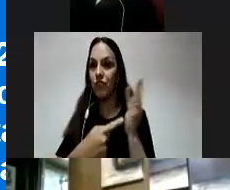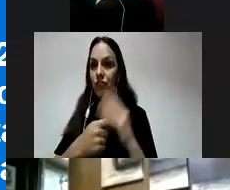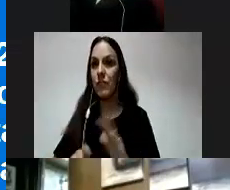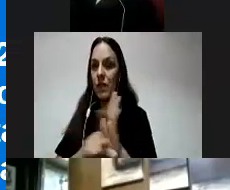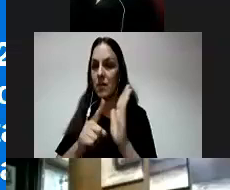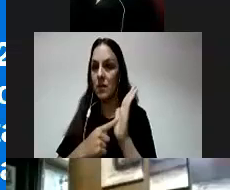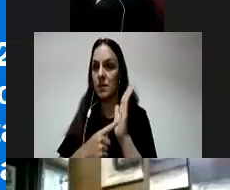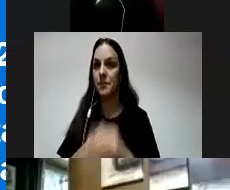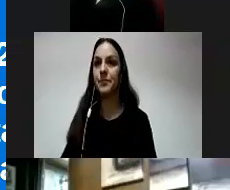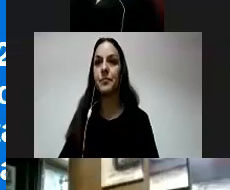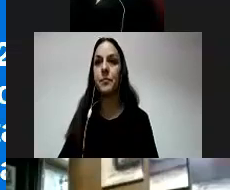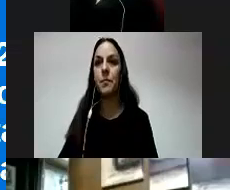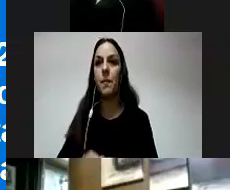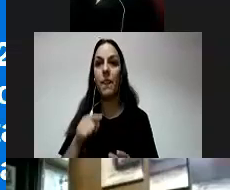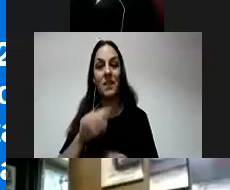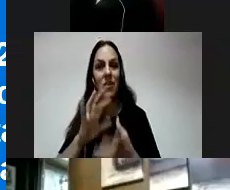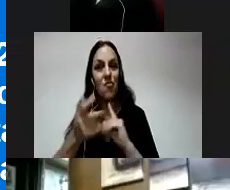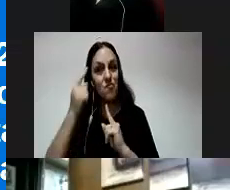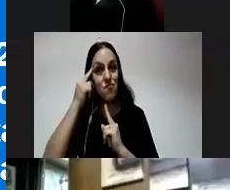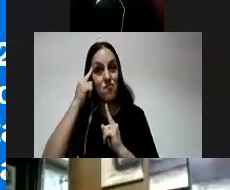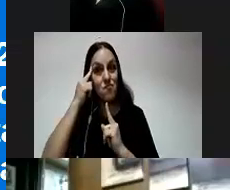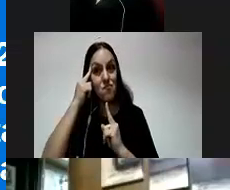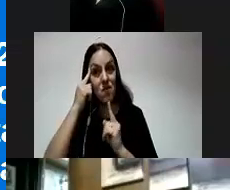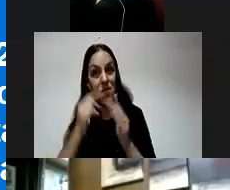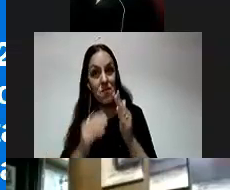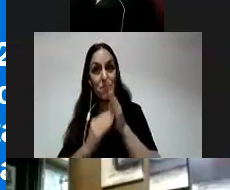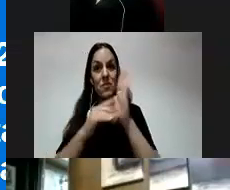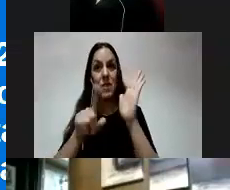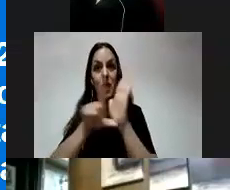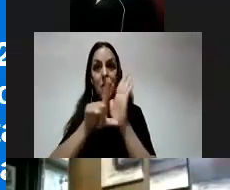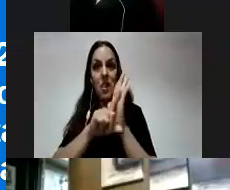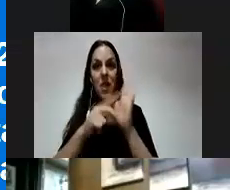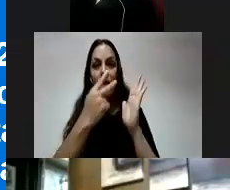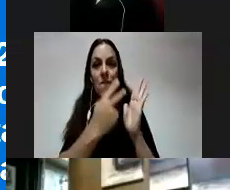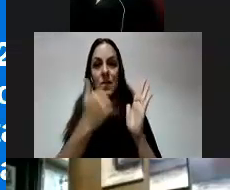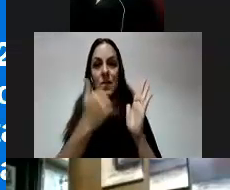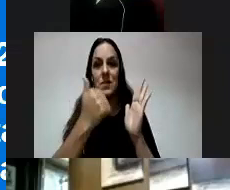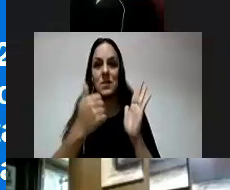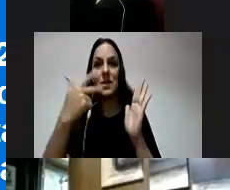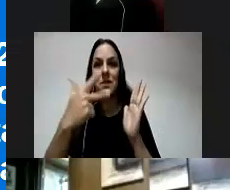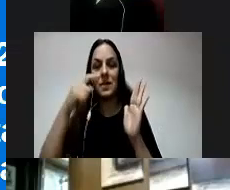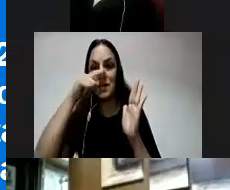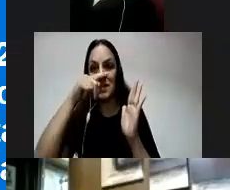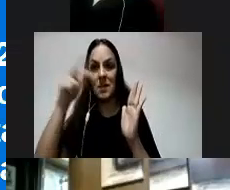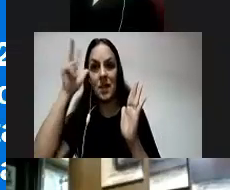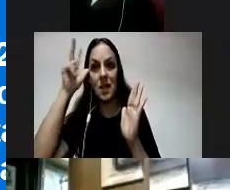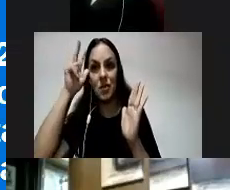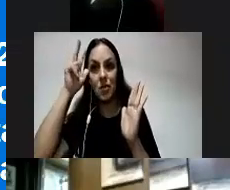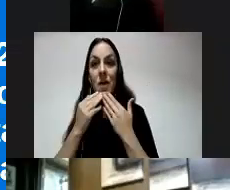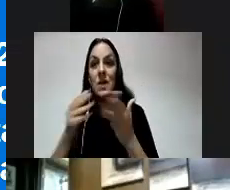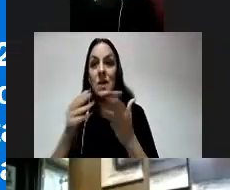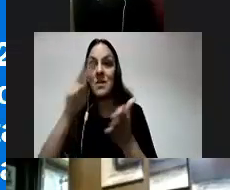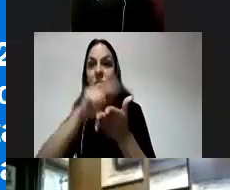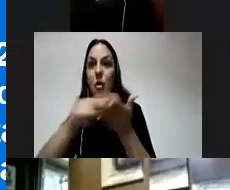debemos destacar la Ley 26.378, que provocó la Convención sobre los Derechos de las Personas con Discapacidad